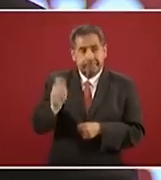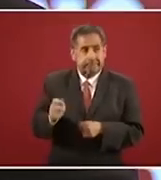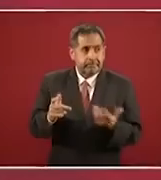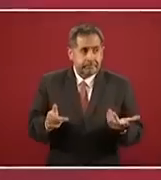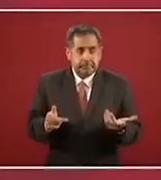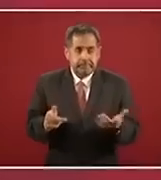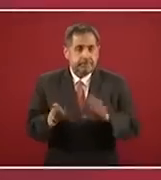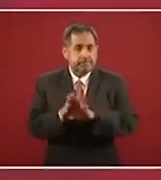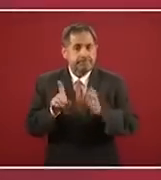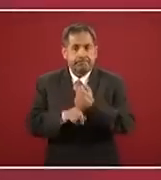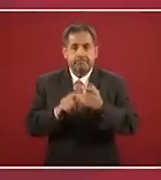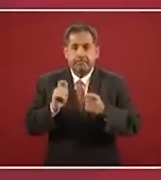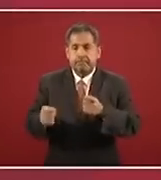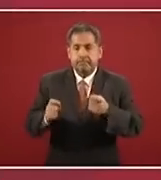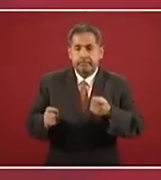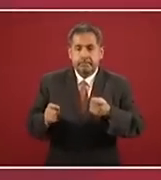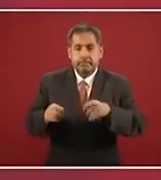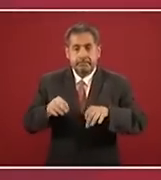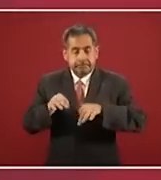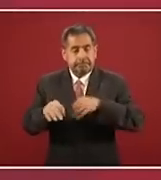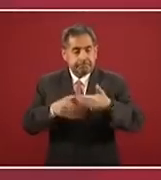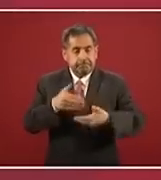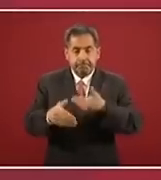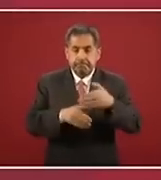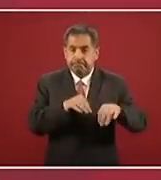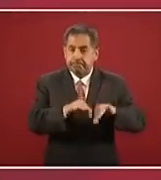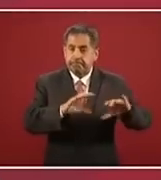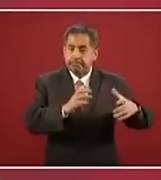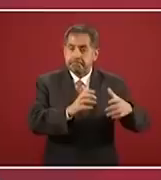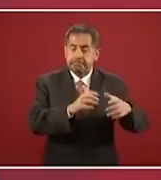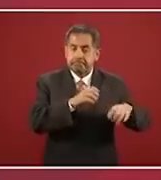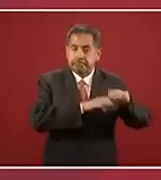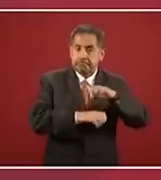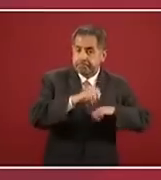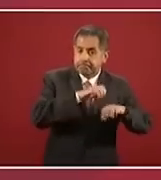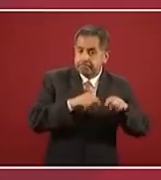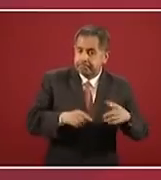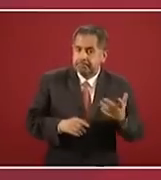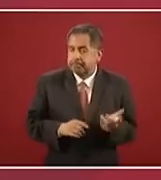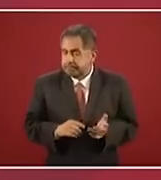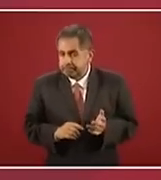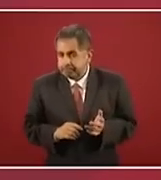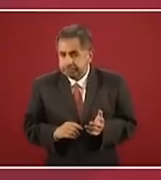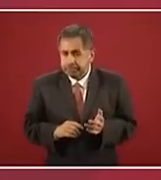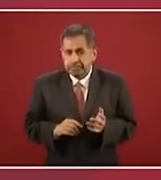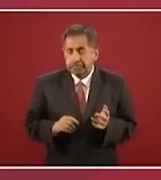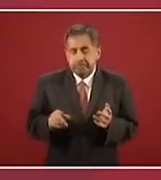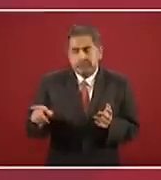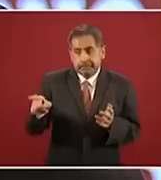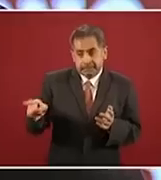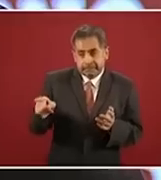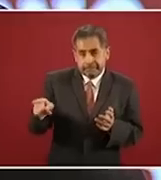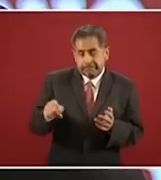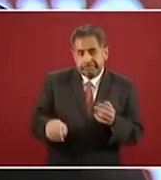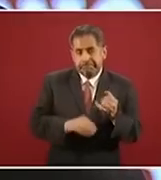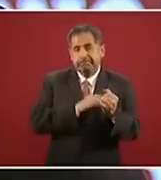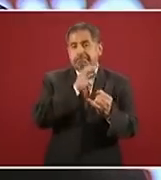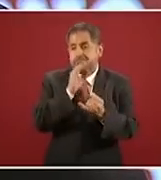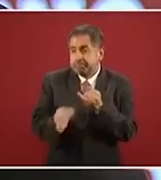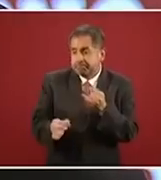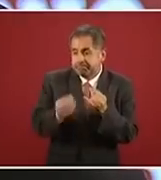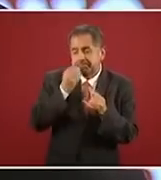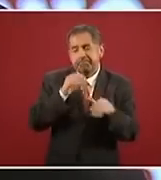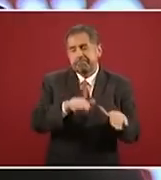ocupan una buena parte del trabajo la embajada y el consulado no lo haríamos como un último recurso espero que no lleguemos hasta allá